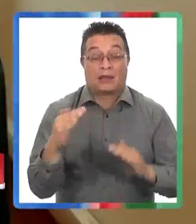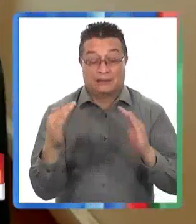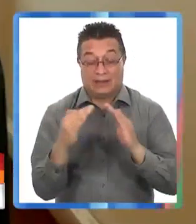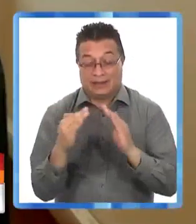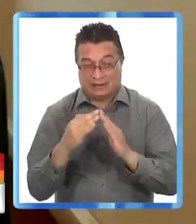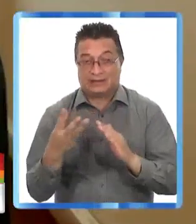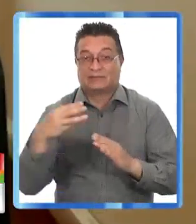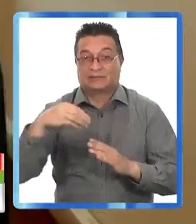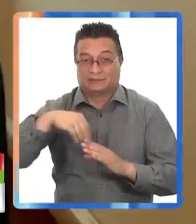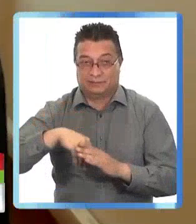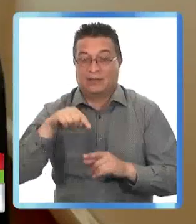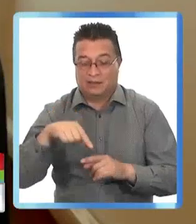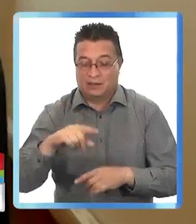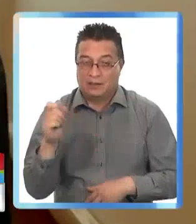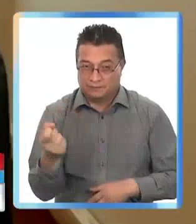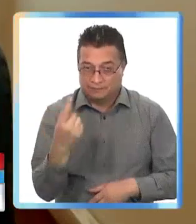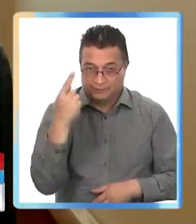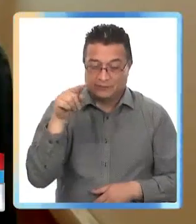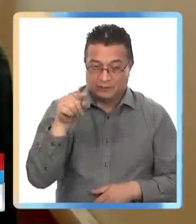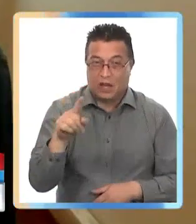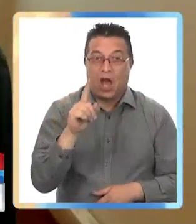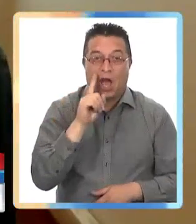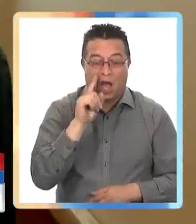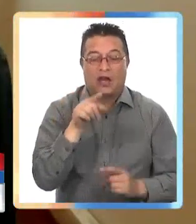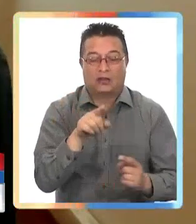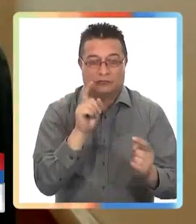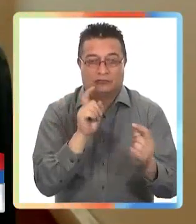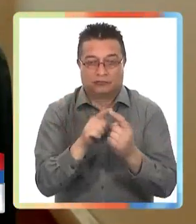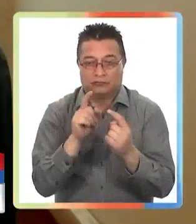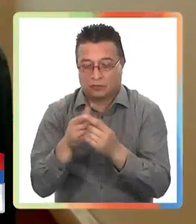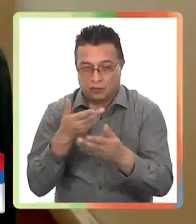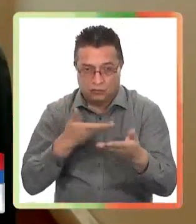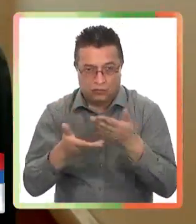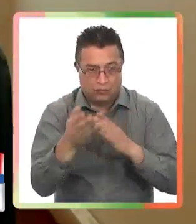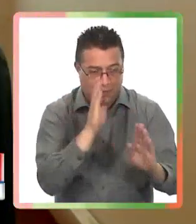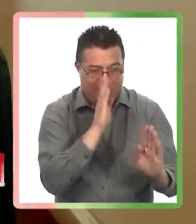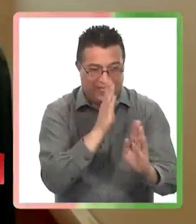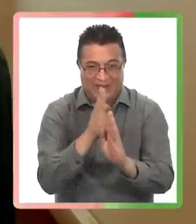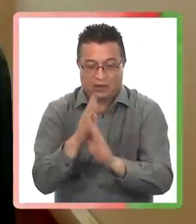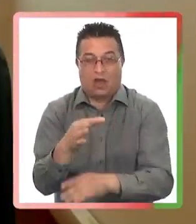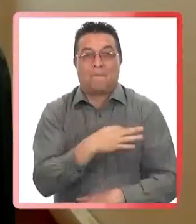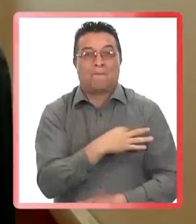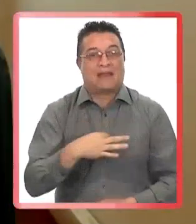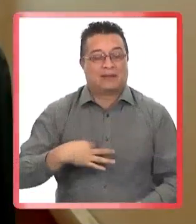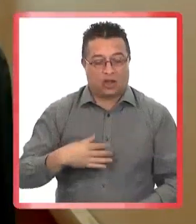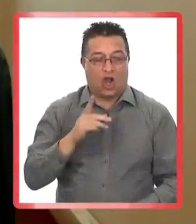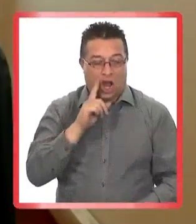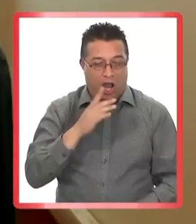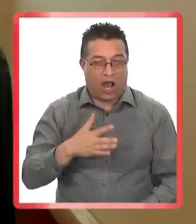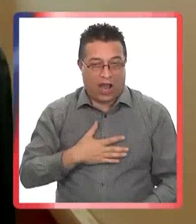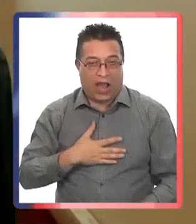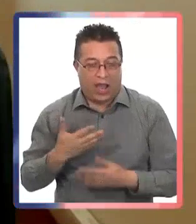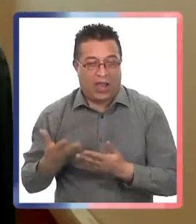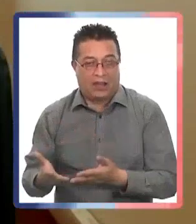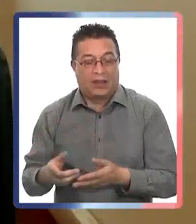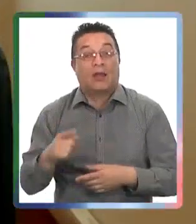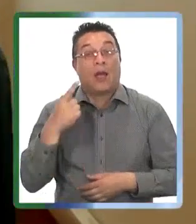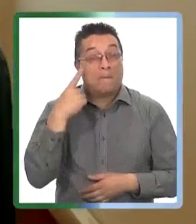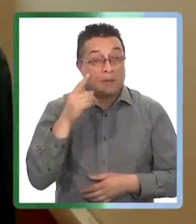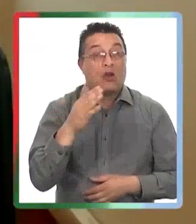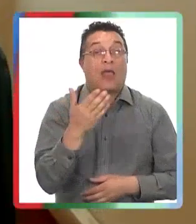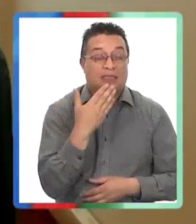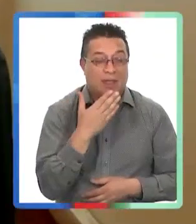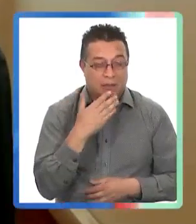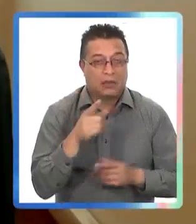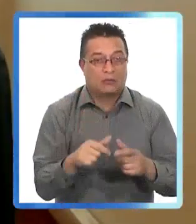es respecto de quienes tenemos una relación más directa en el ministerio, pero ciertamente hacemos un trabajo muy